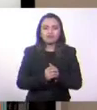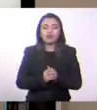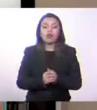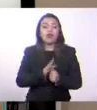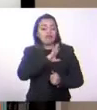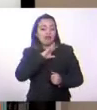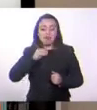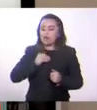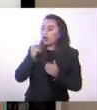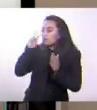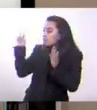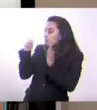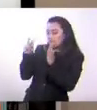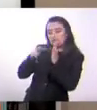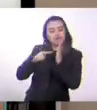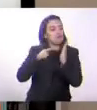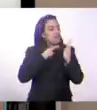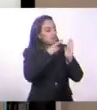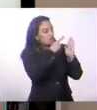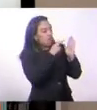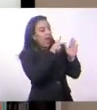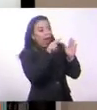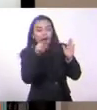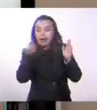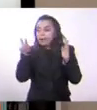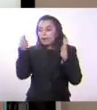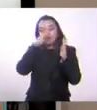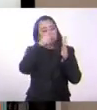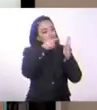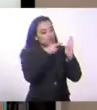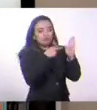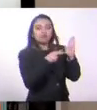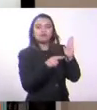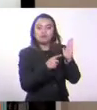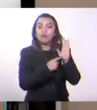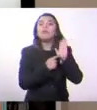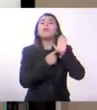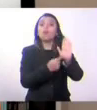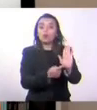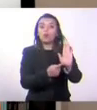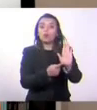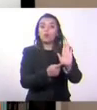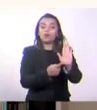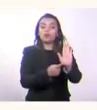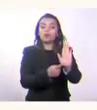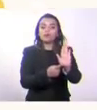recuerda que te esperamos en la próxima clase de lenguaje y literatura de 9º grado.